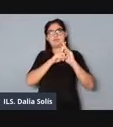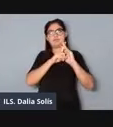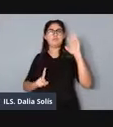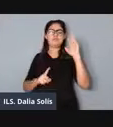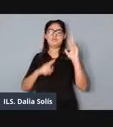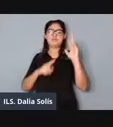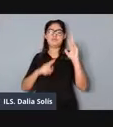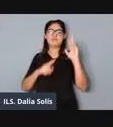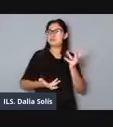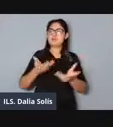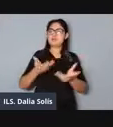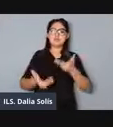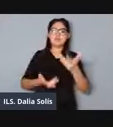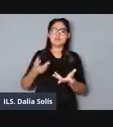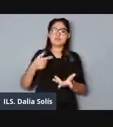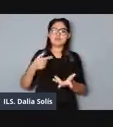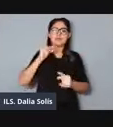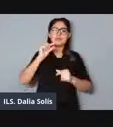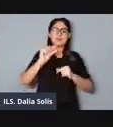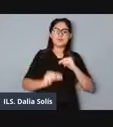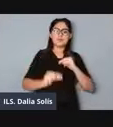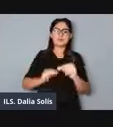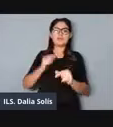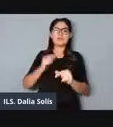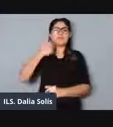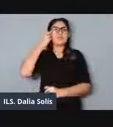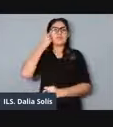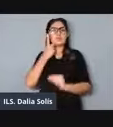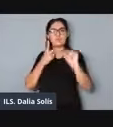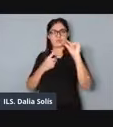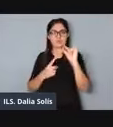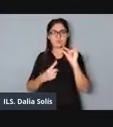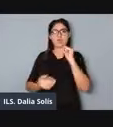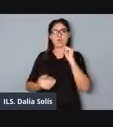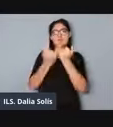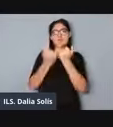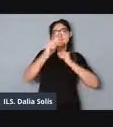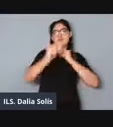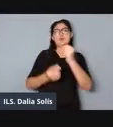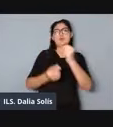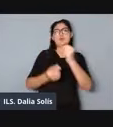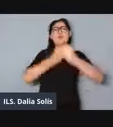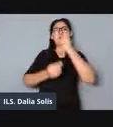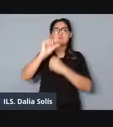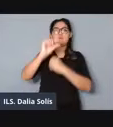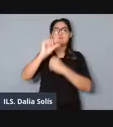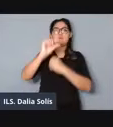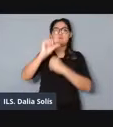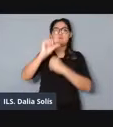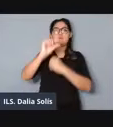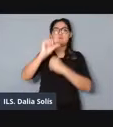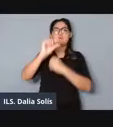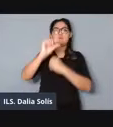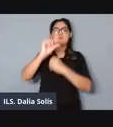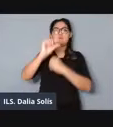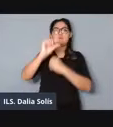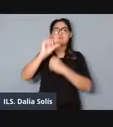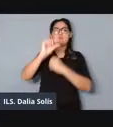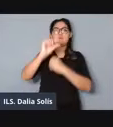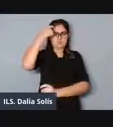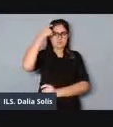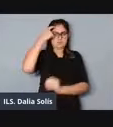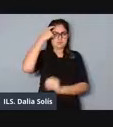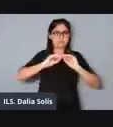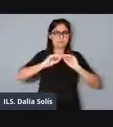Nuestro propio cuerpo, obviamente, está conectado a nuestro estado mental. Entonces, imagínate, pues, que tienes la preocupación,